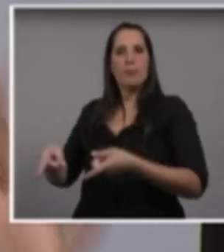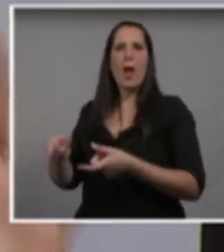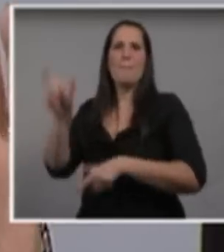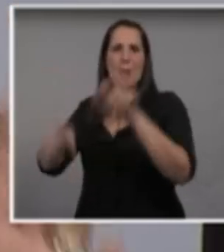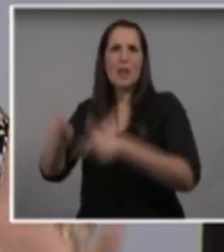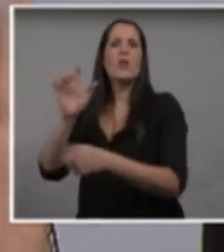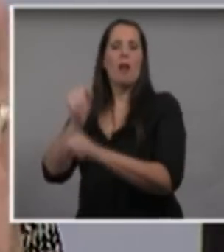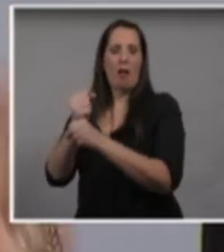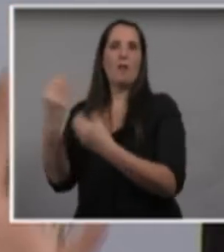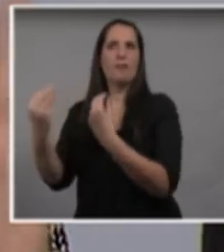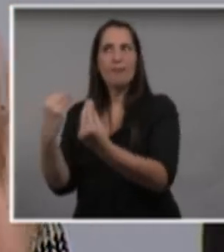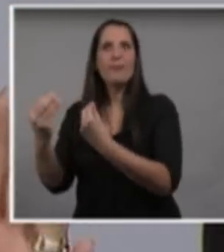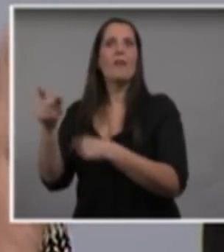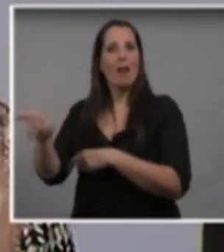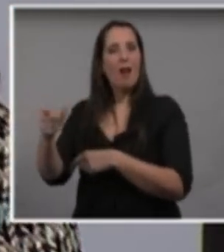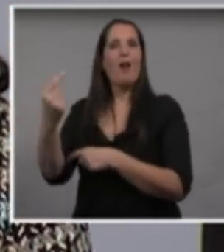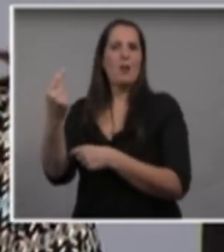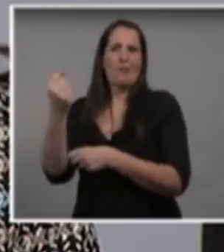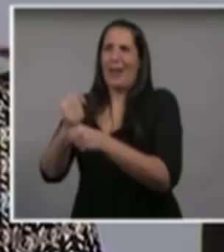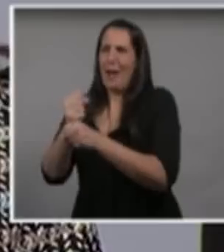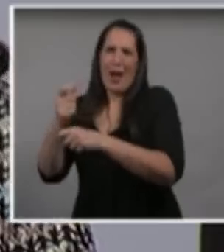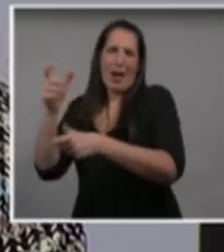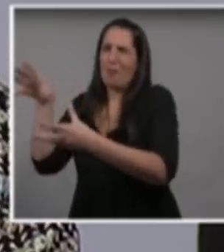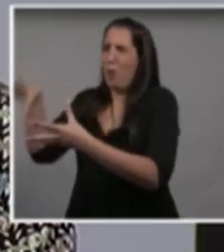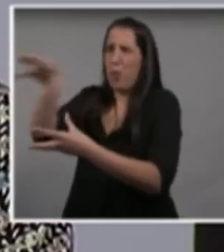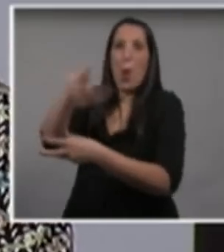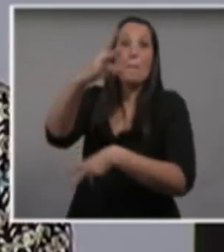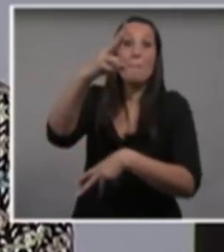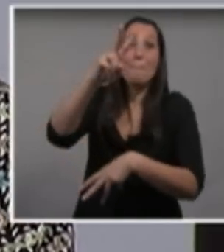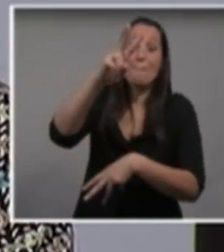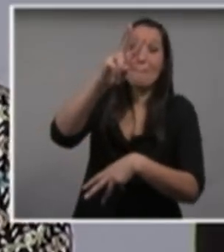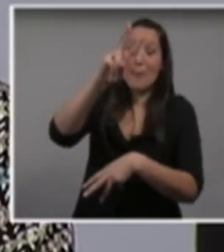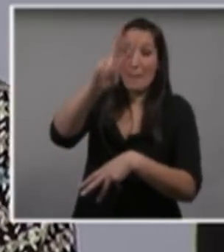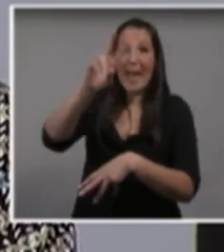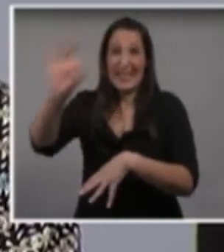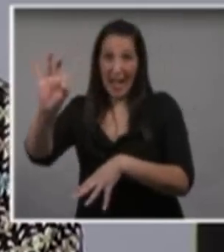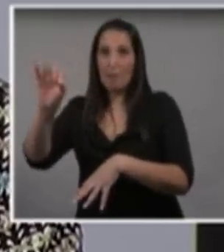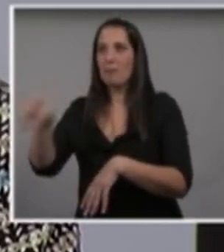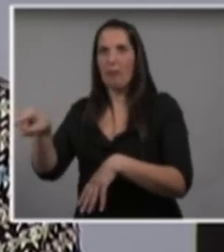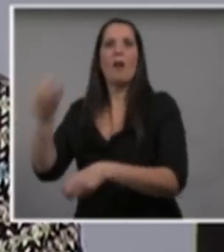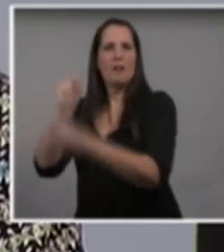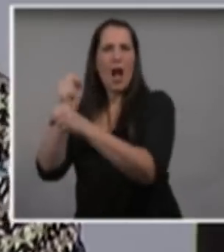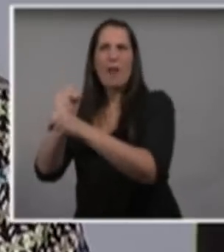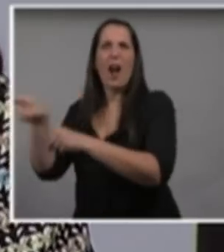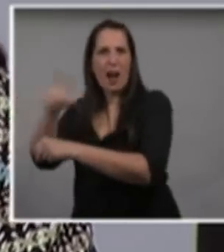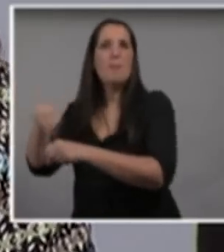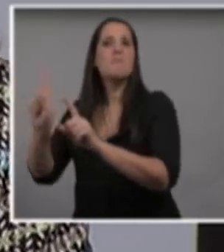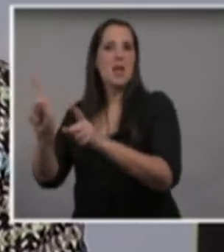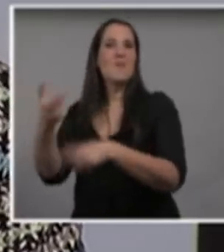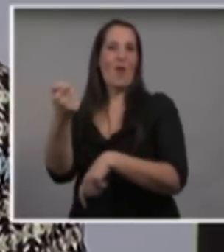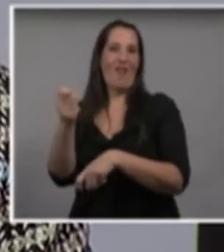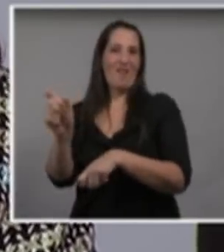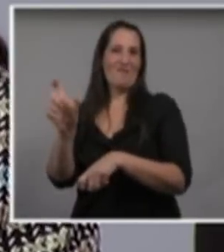humano altamente calificado. 20 productoras trabajan para Canal Acequia, que fue nominado